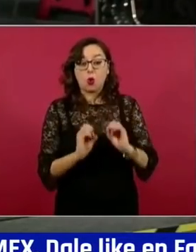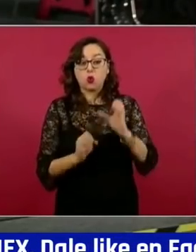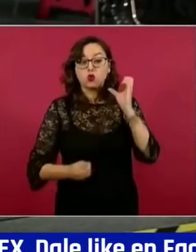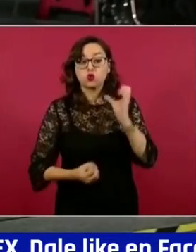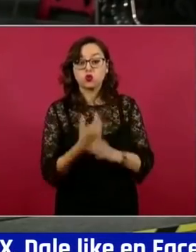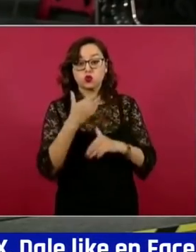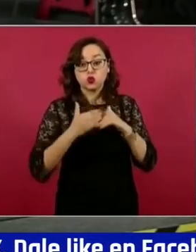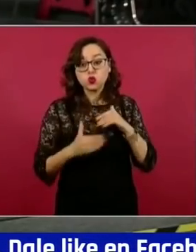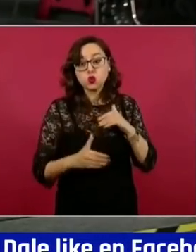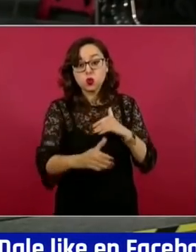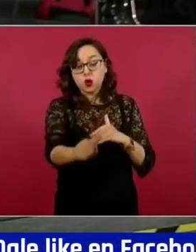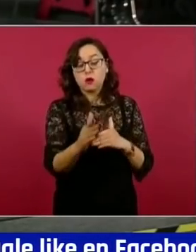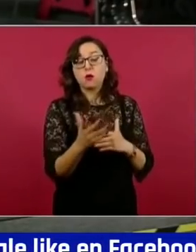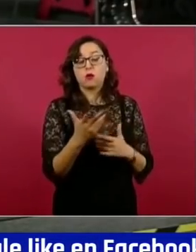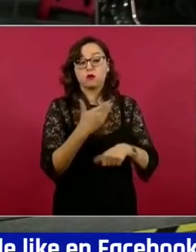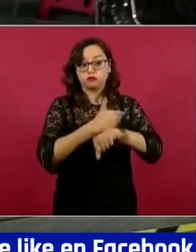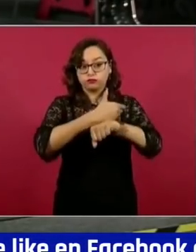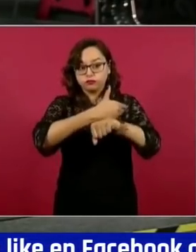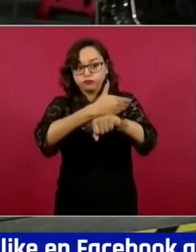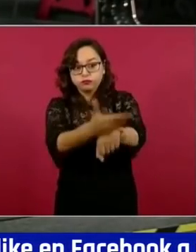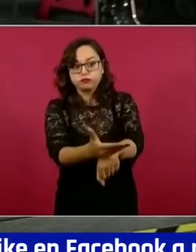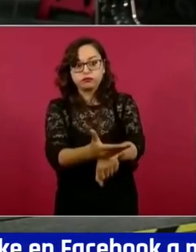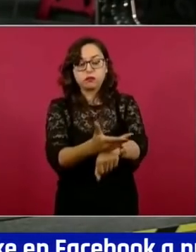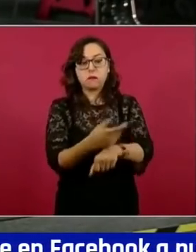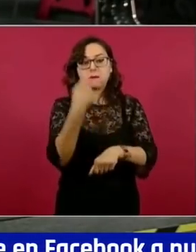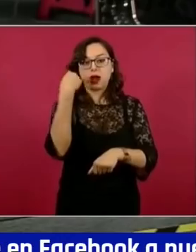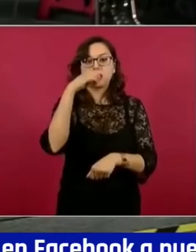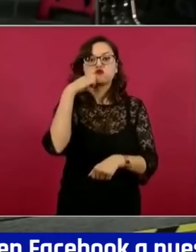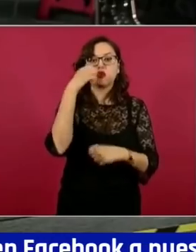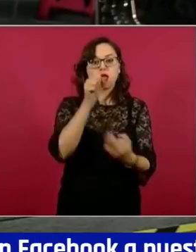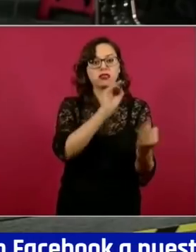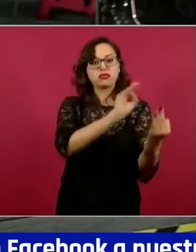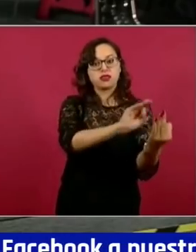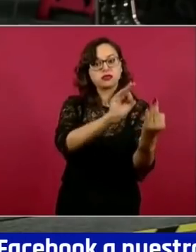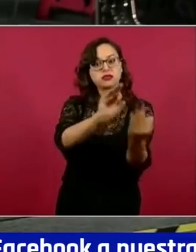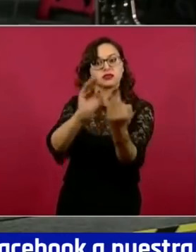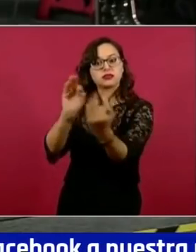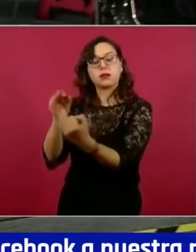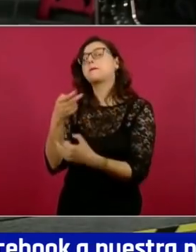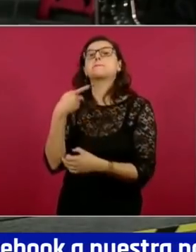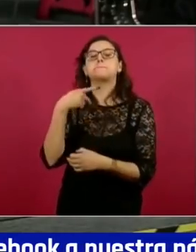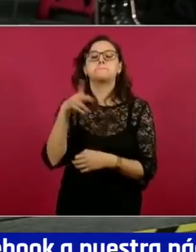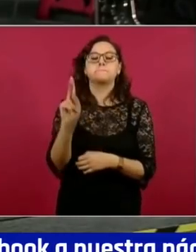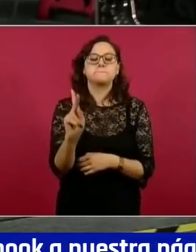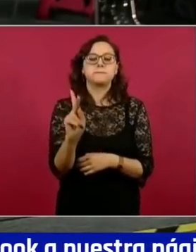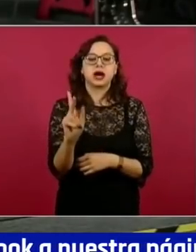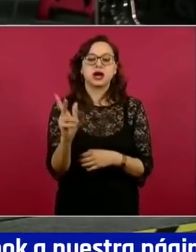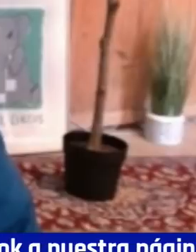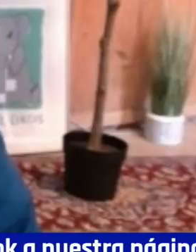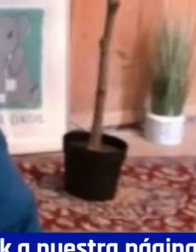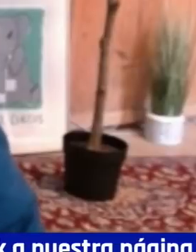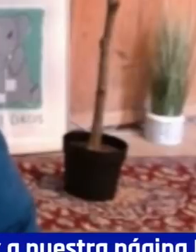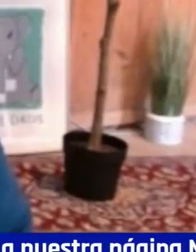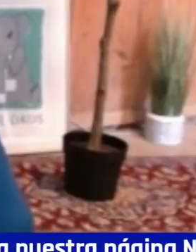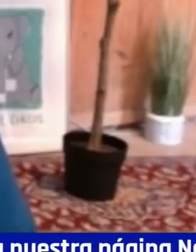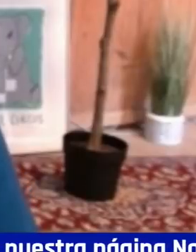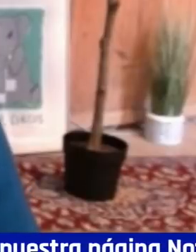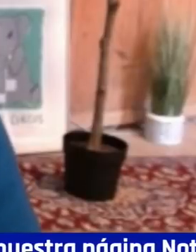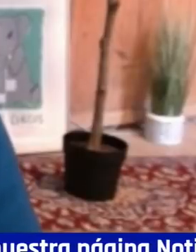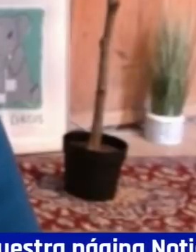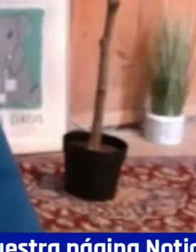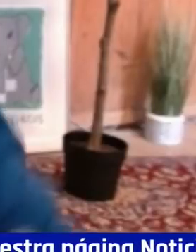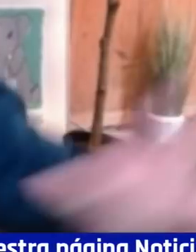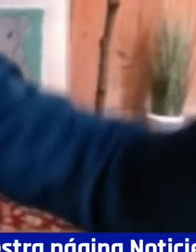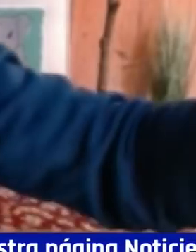Me imagino que incluso Shaila Rosagel se quedó así de Shaila Rosagel es la corresponsal de Sonora y Baja California en la conferencia de